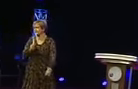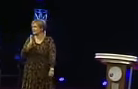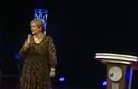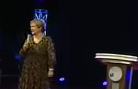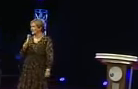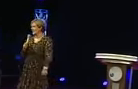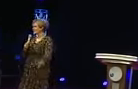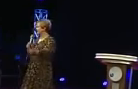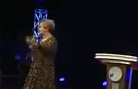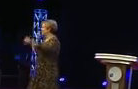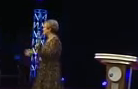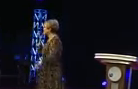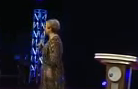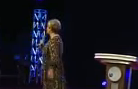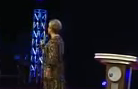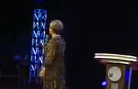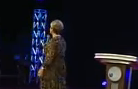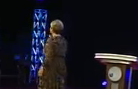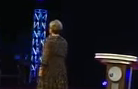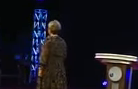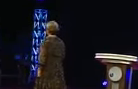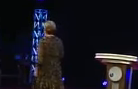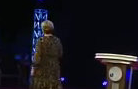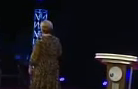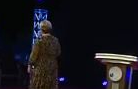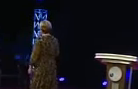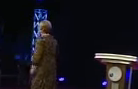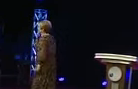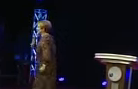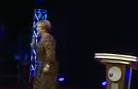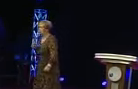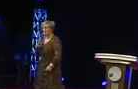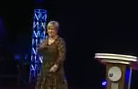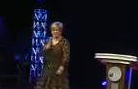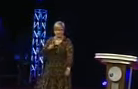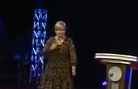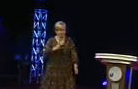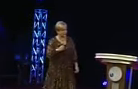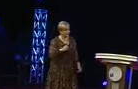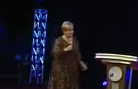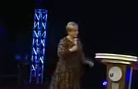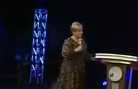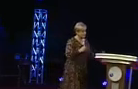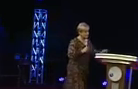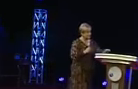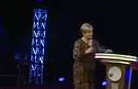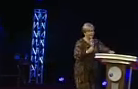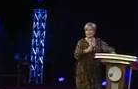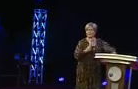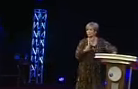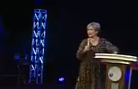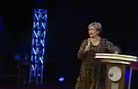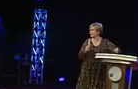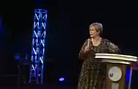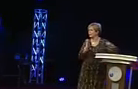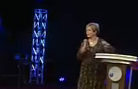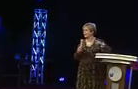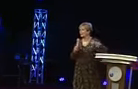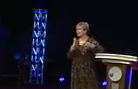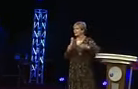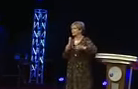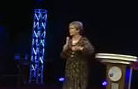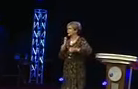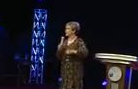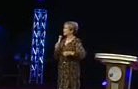Amén. Así que tome asiento, Pastor Edgardo pasa por aquí. También el Pastor Edgardo y la